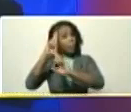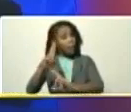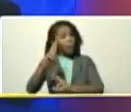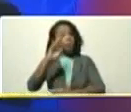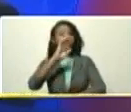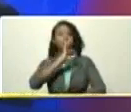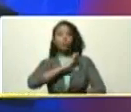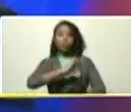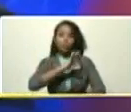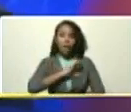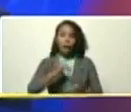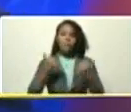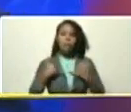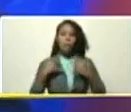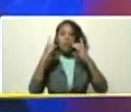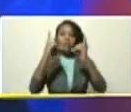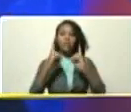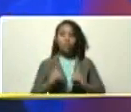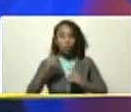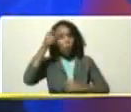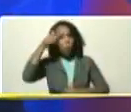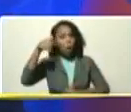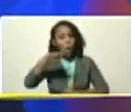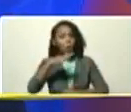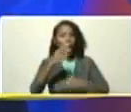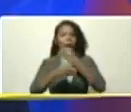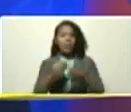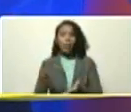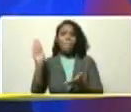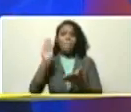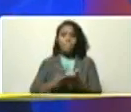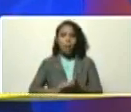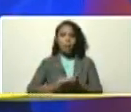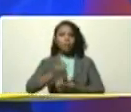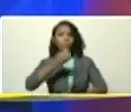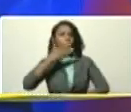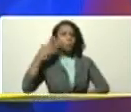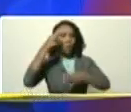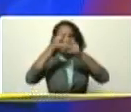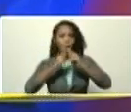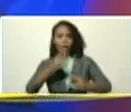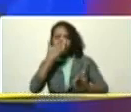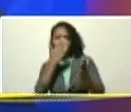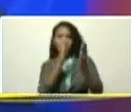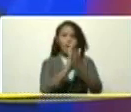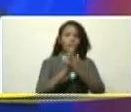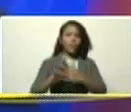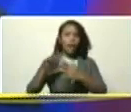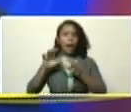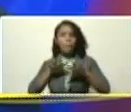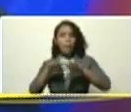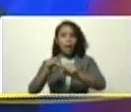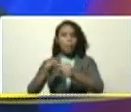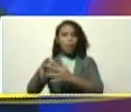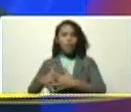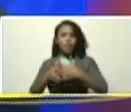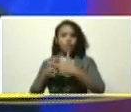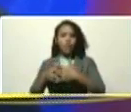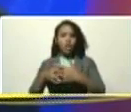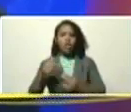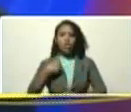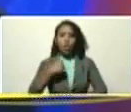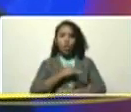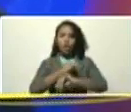soberanía, la autodeterminación de los pueblos y plantándonos con dignidad frente al imperialismo norteamericano. Quiero agradecer